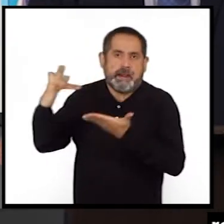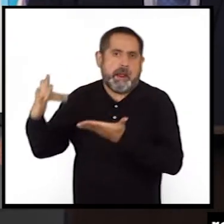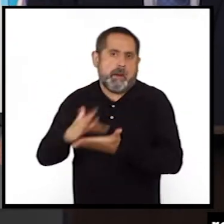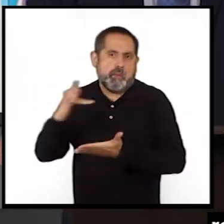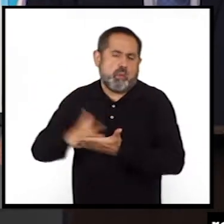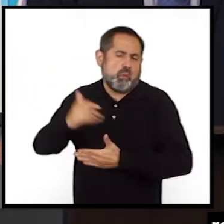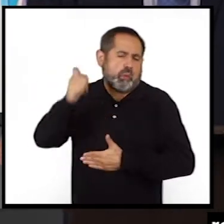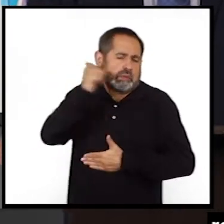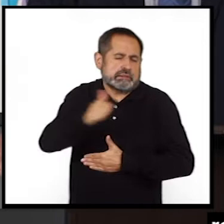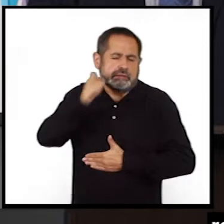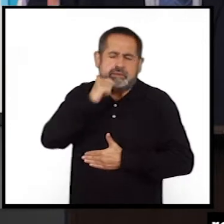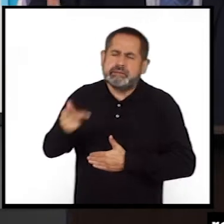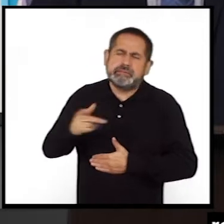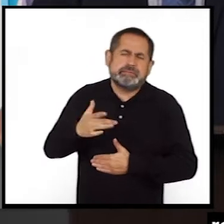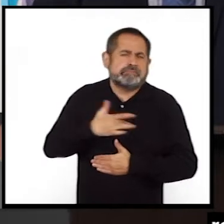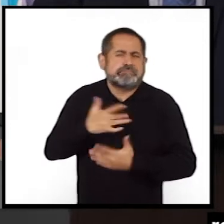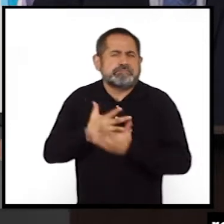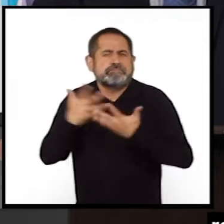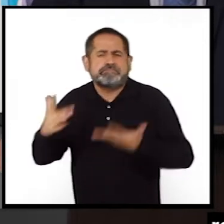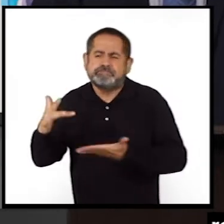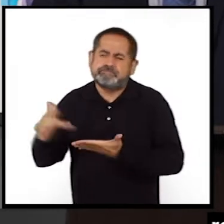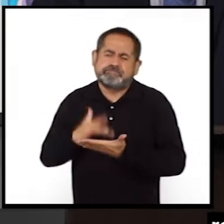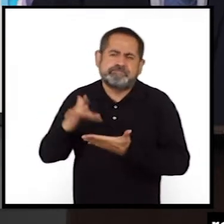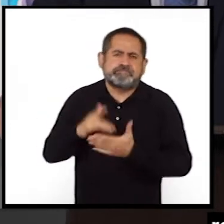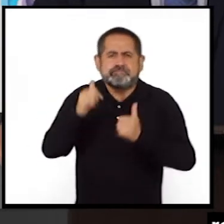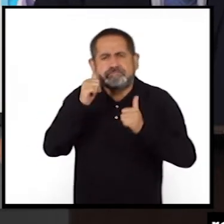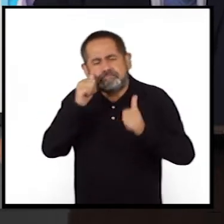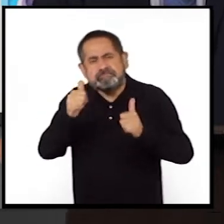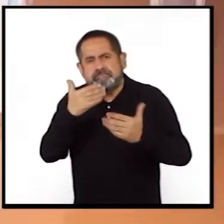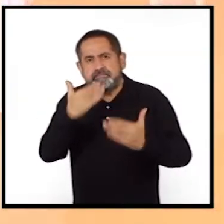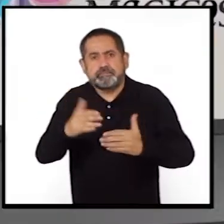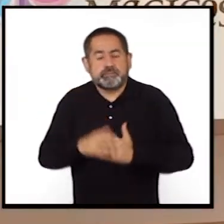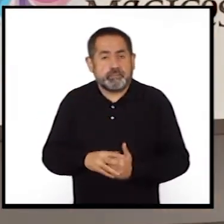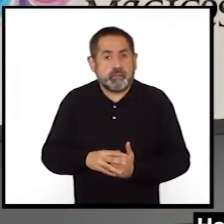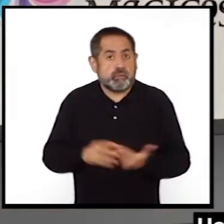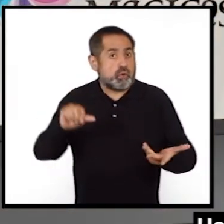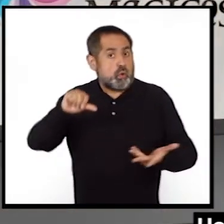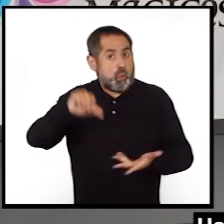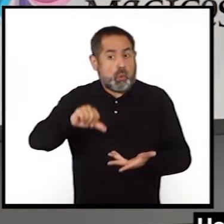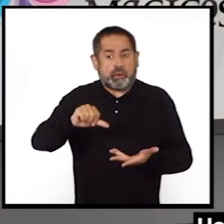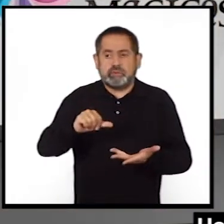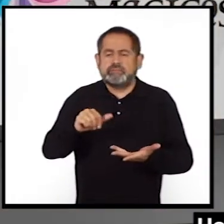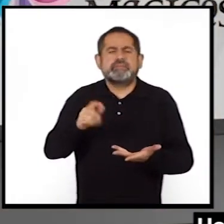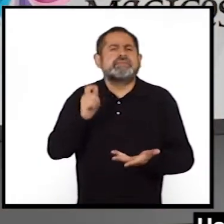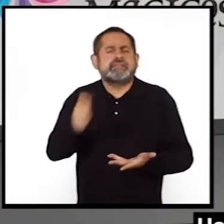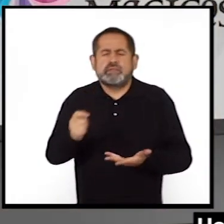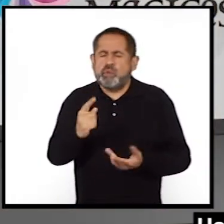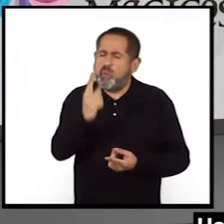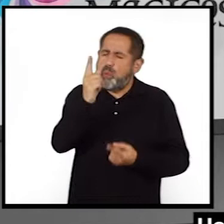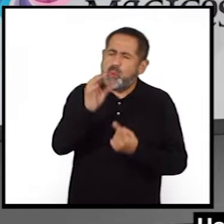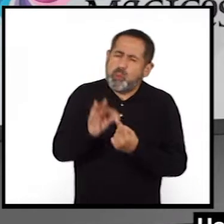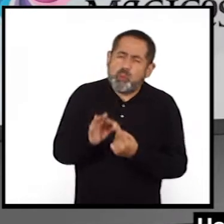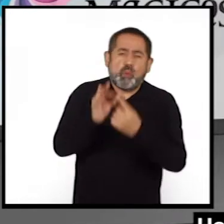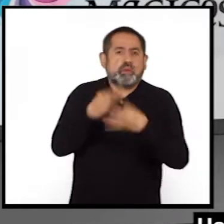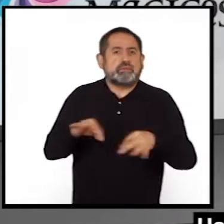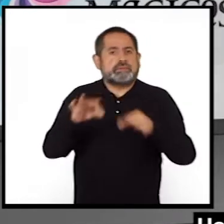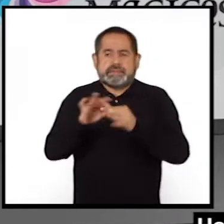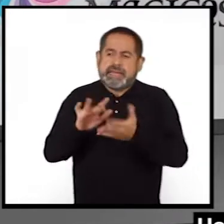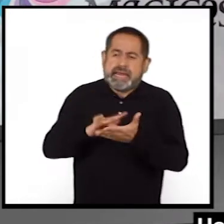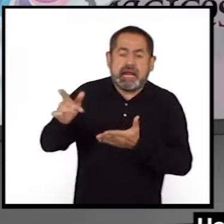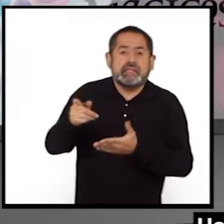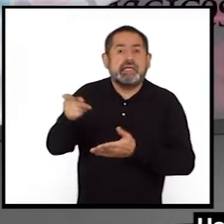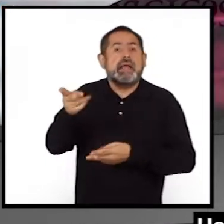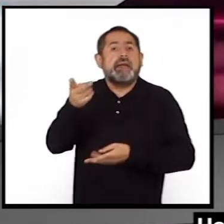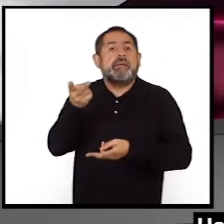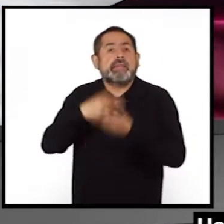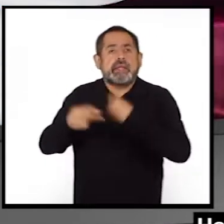agradeciendo el apoyo que siempre y generosamente nos ha brindado. Hoy quiero agradecer de manera especial